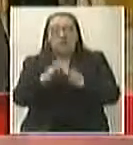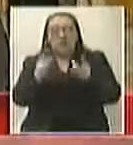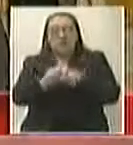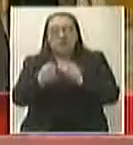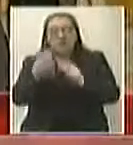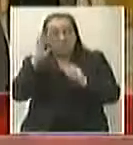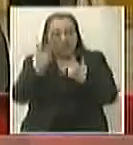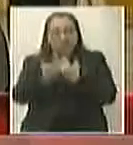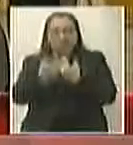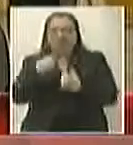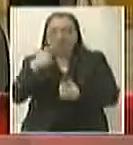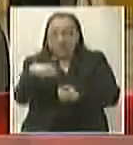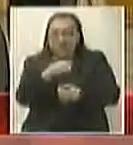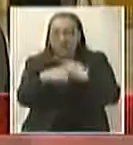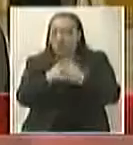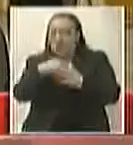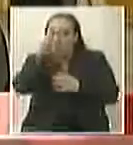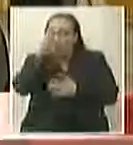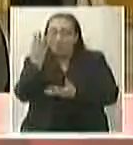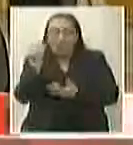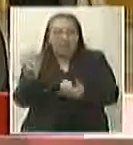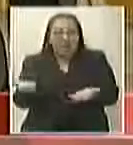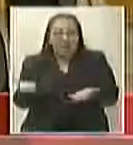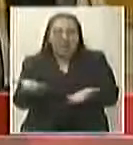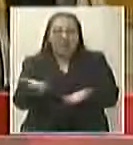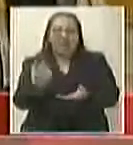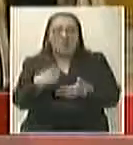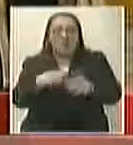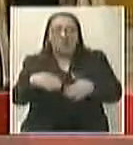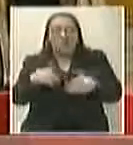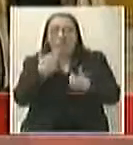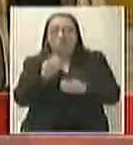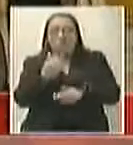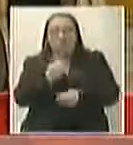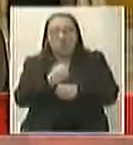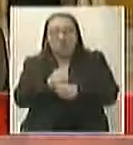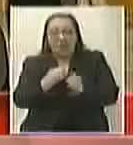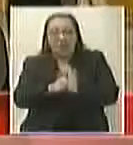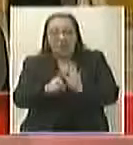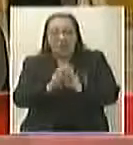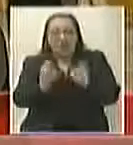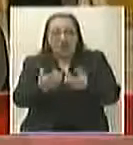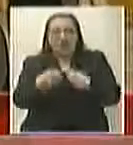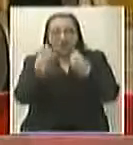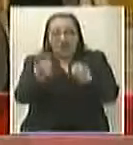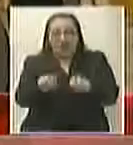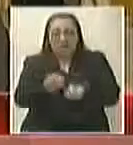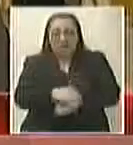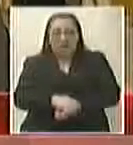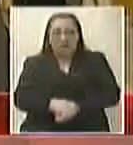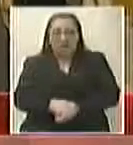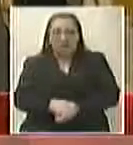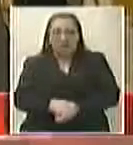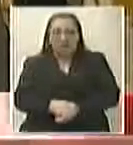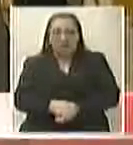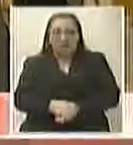Fuerzas Armadas lo necesitan, todo el Perú está esperando este gran cambio de darle las facultades para que el legislativo vea. Realmente